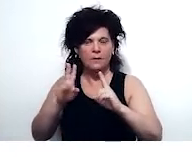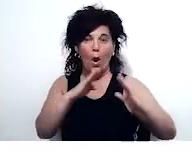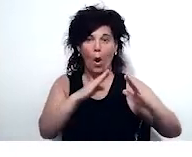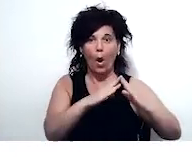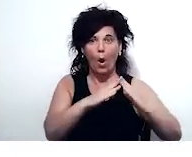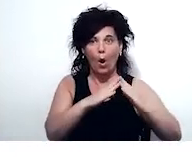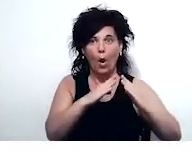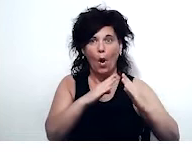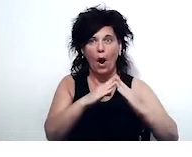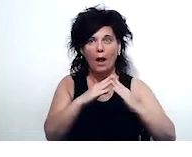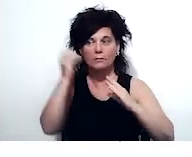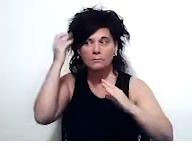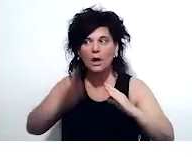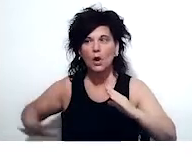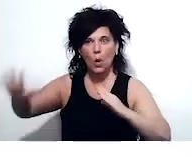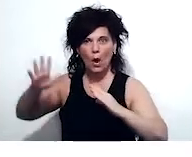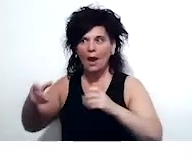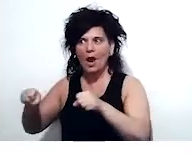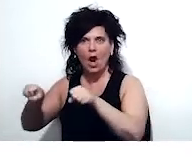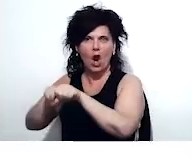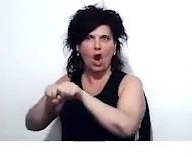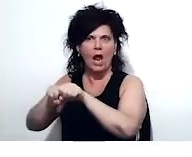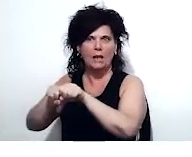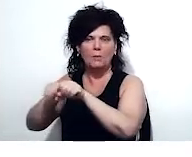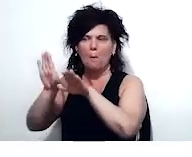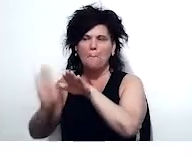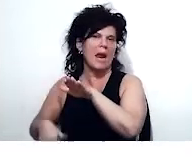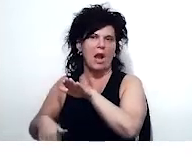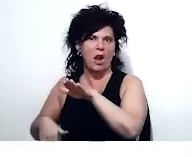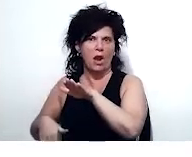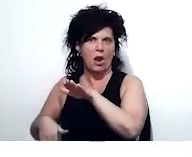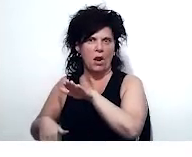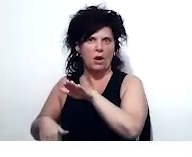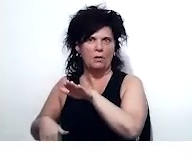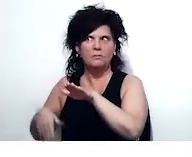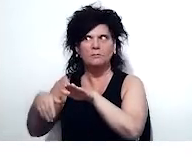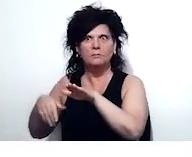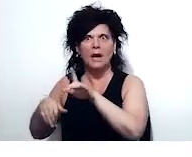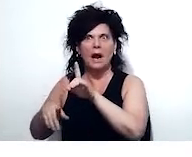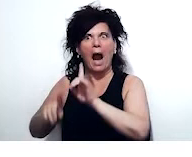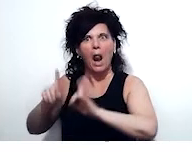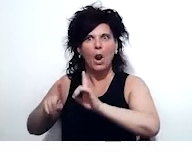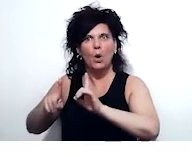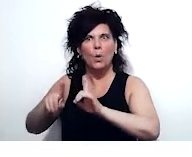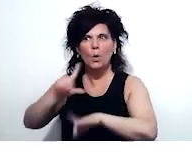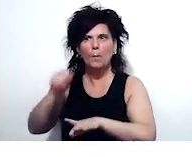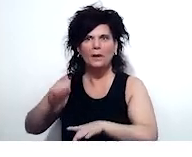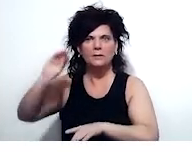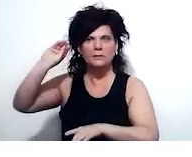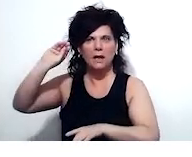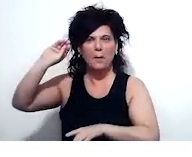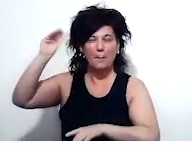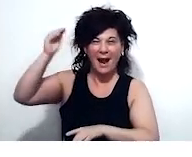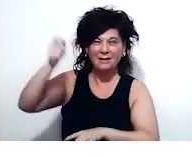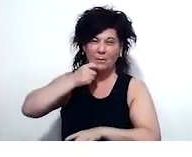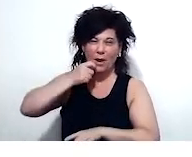de hogares rurales conectados es notablemente menor, especialmente en algunos países. Por ejemplo, Brasil tiene una diferencia muy